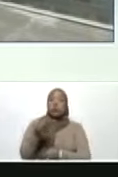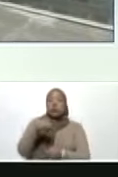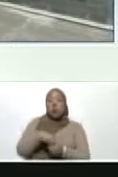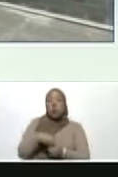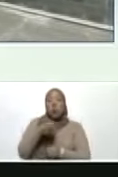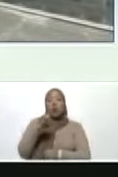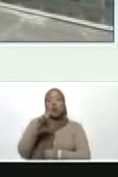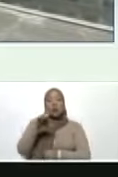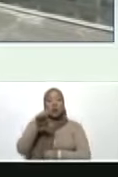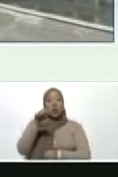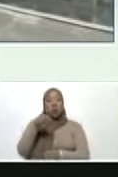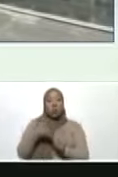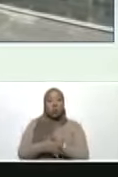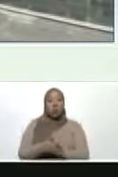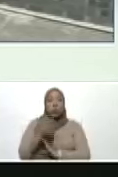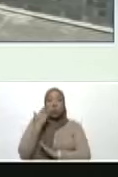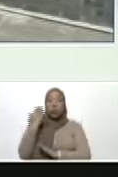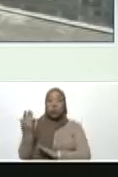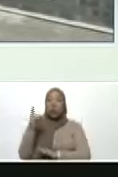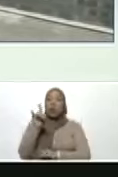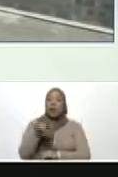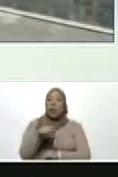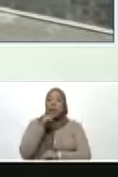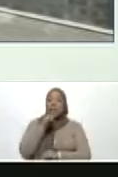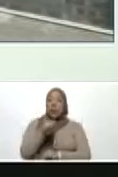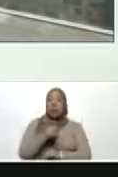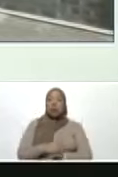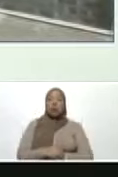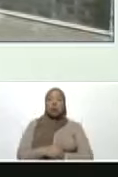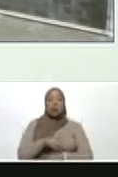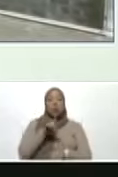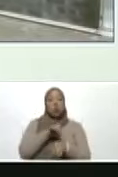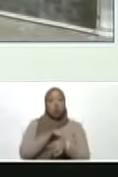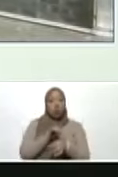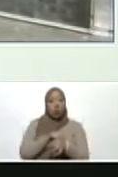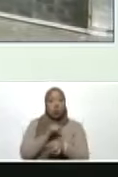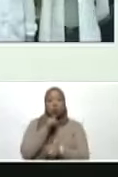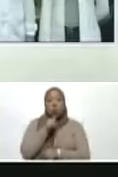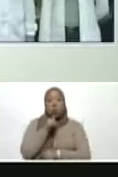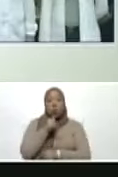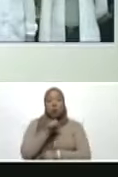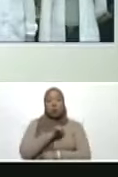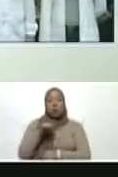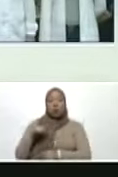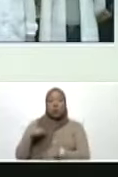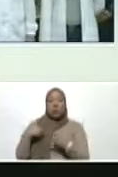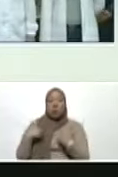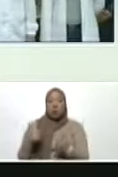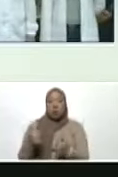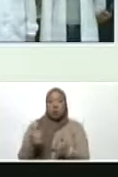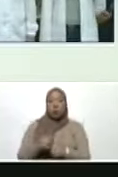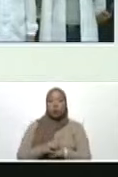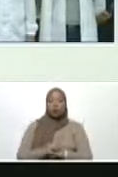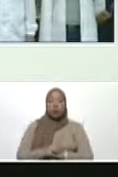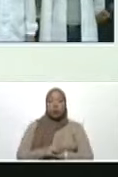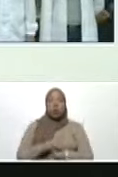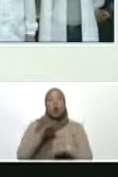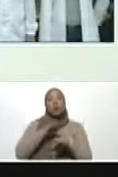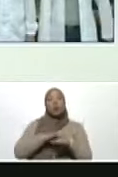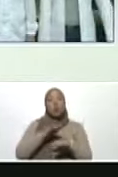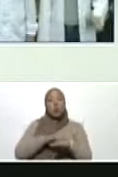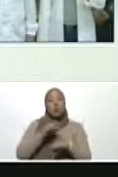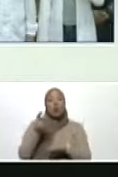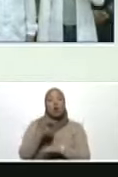Celeste, Yelitza, doctora, Autoridad Única de Salud, le hago un llamado a